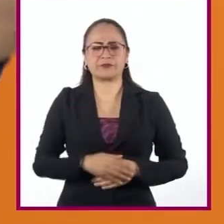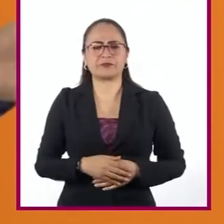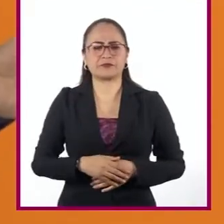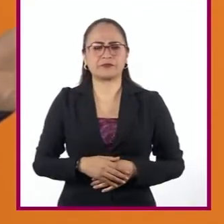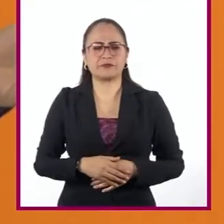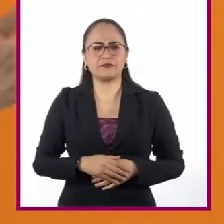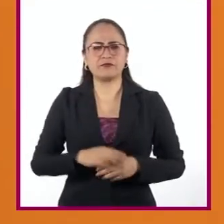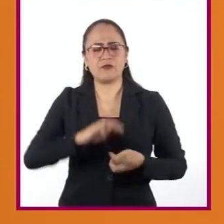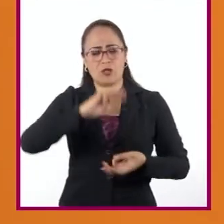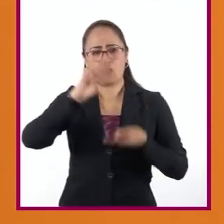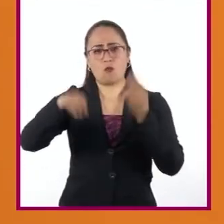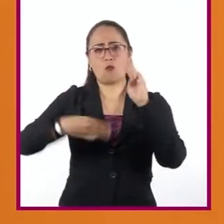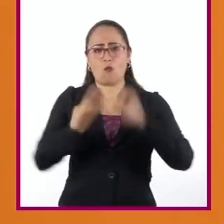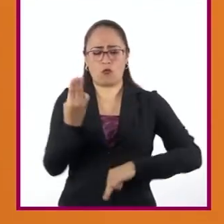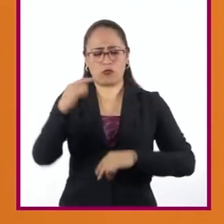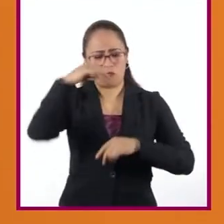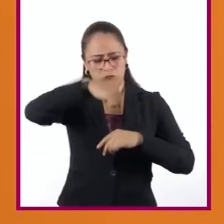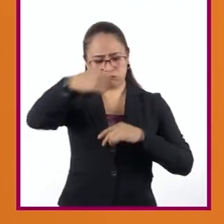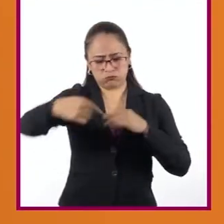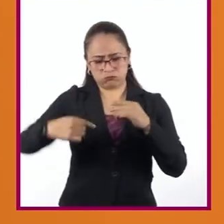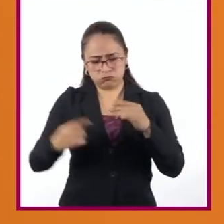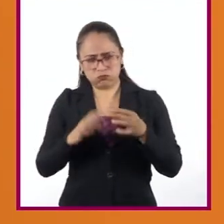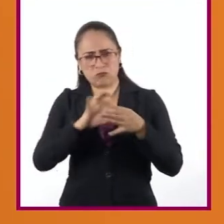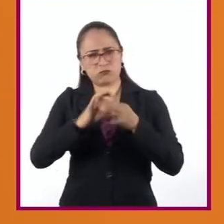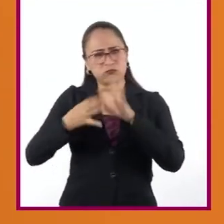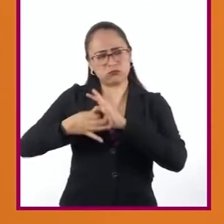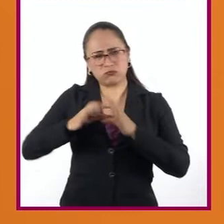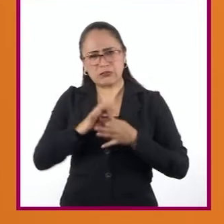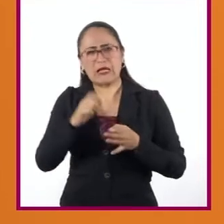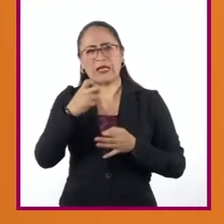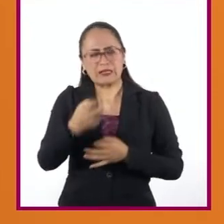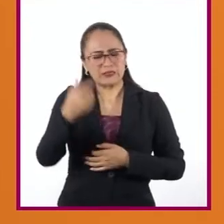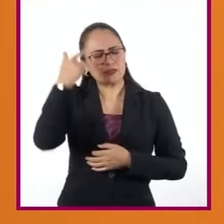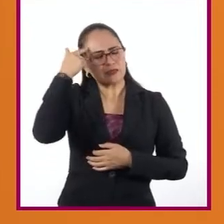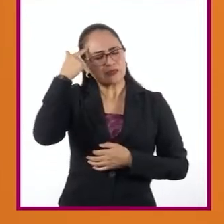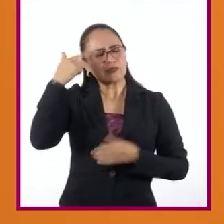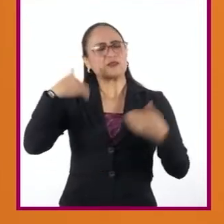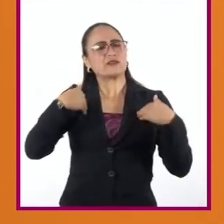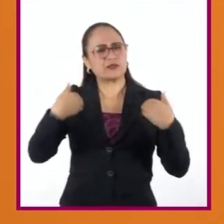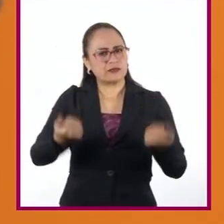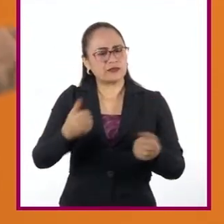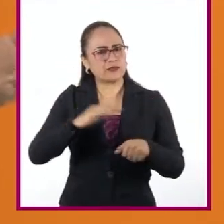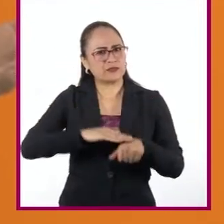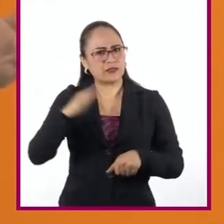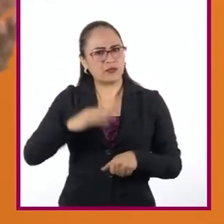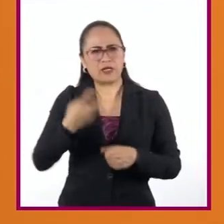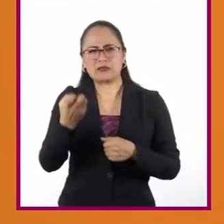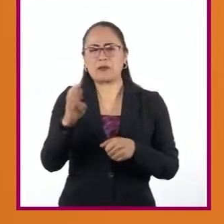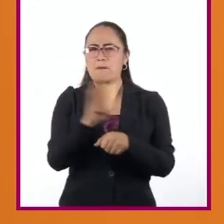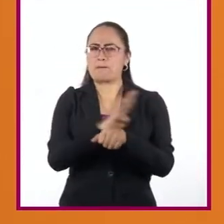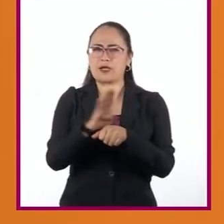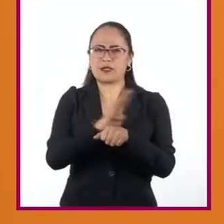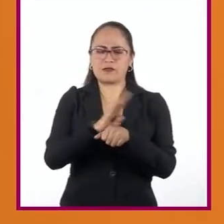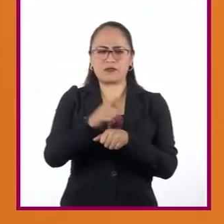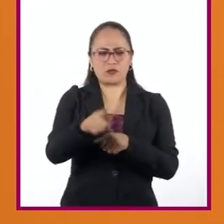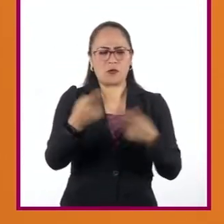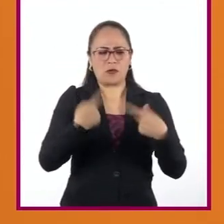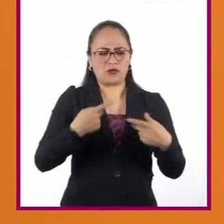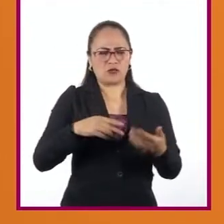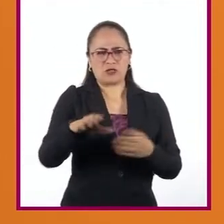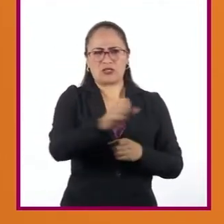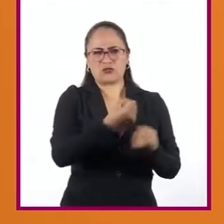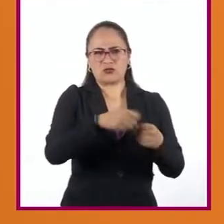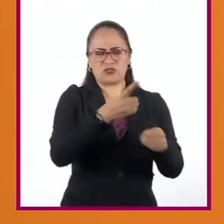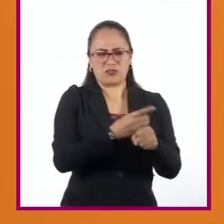La globalización nos permite tener mayor conciencia de este tipo de problemas, donde el beneficio de una parte de la